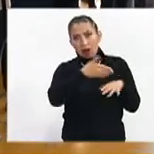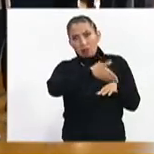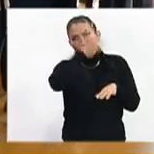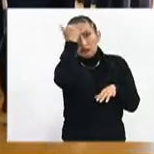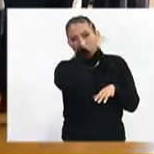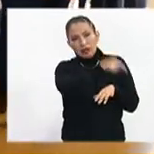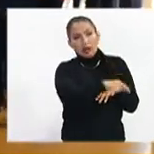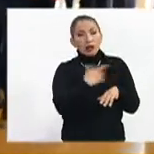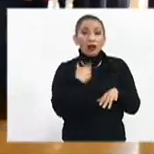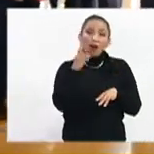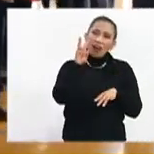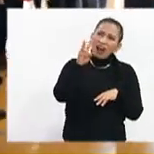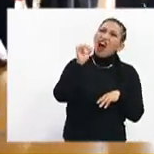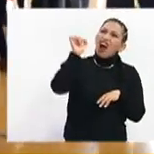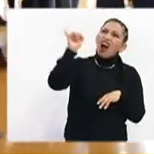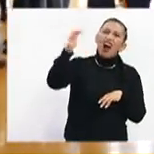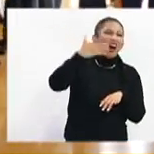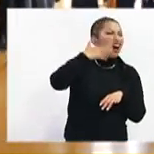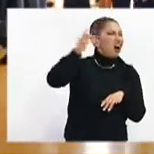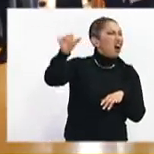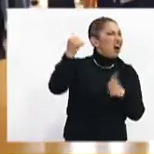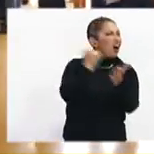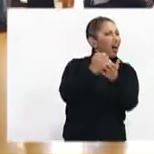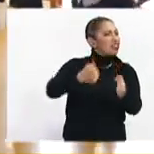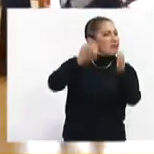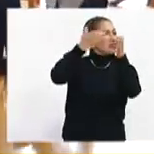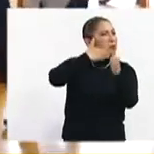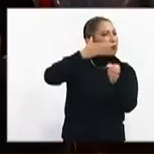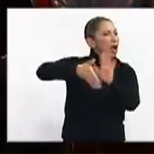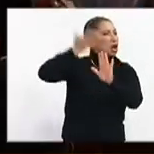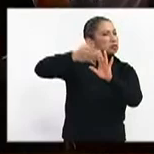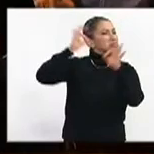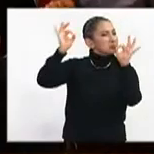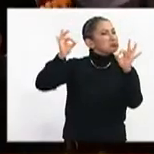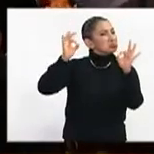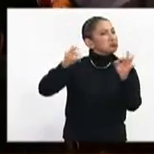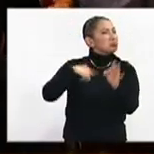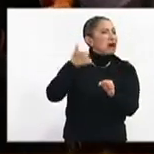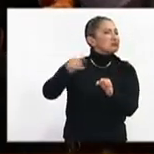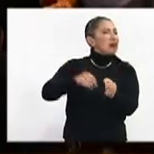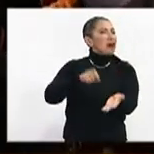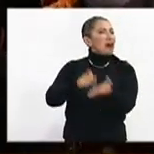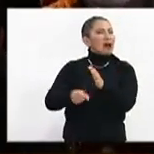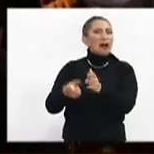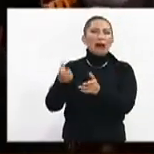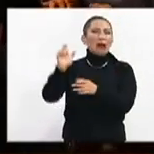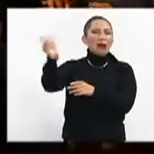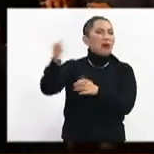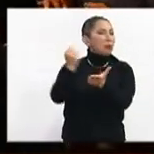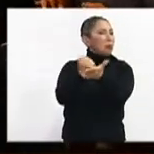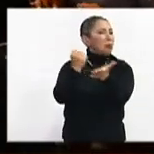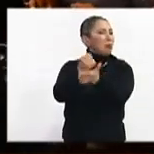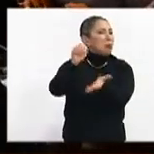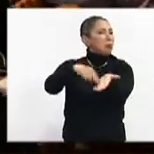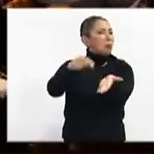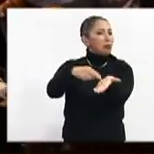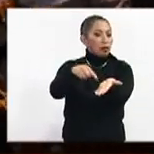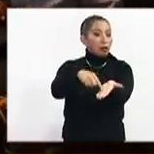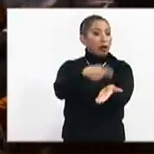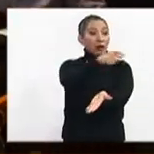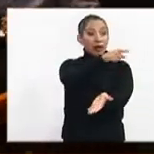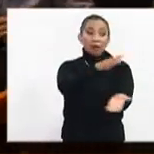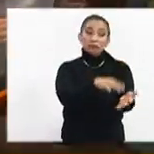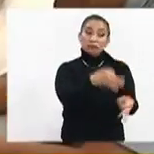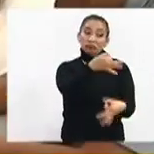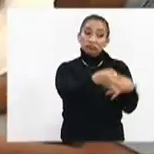el DRO que dio constató que el edificio estaba bien y no lo estaba, o que reunía condiciones o no lo estaba, y en